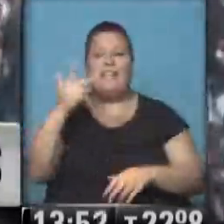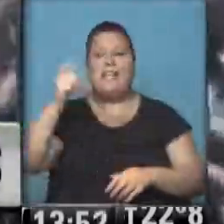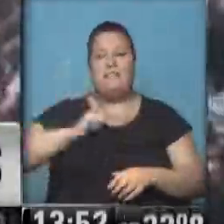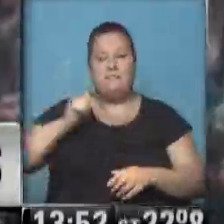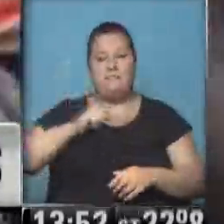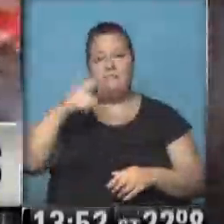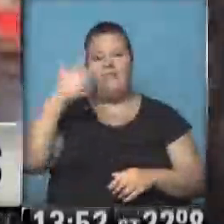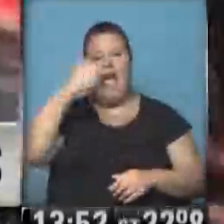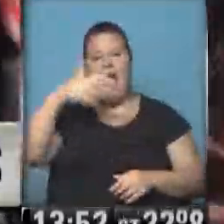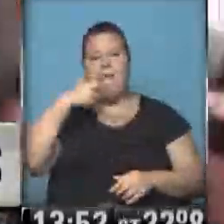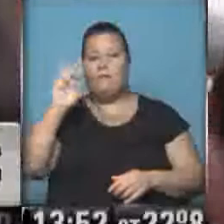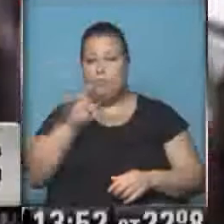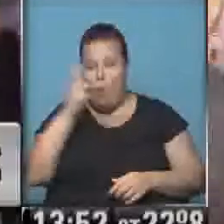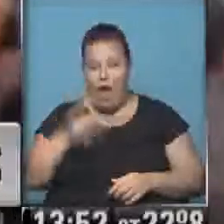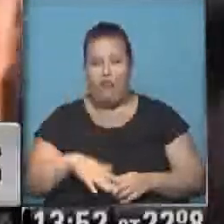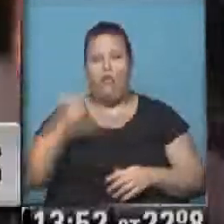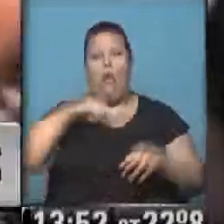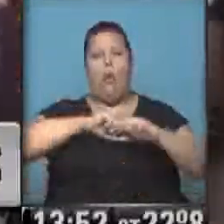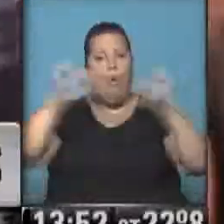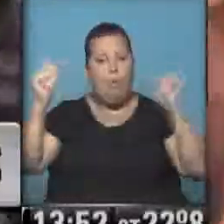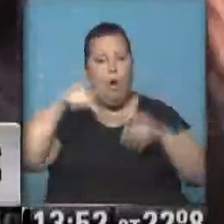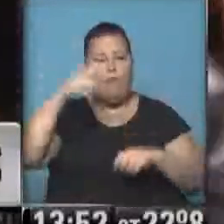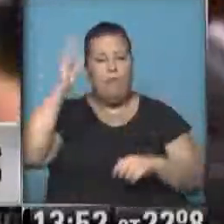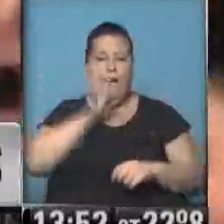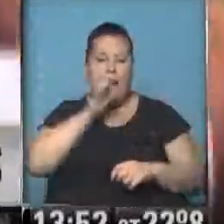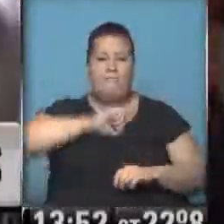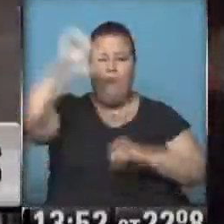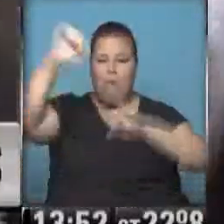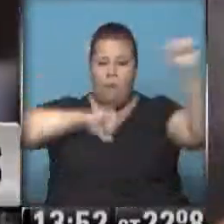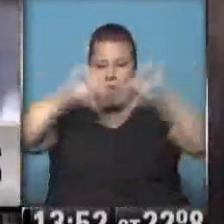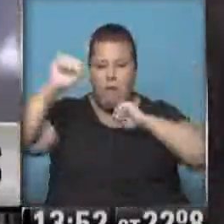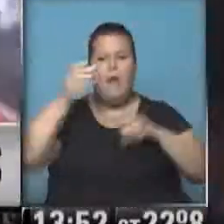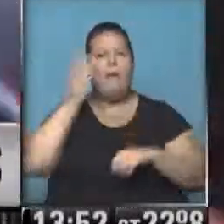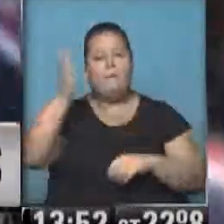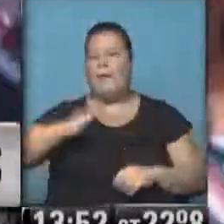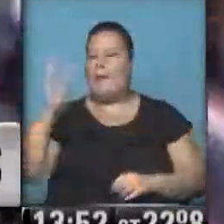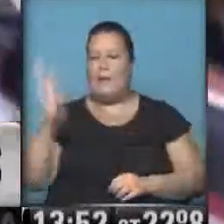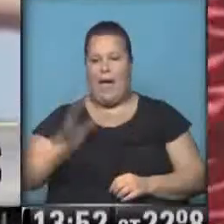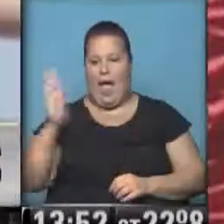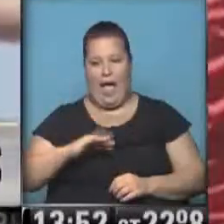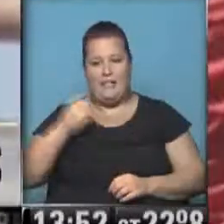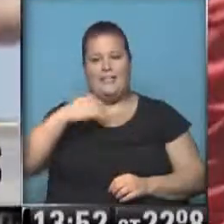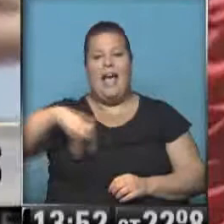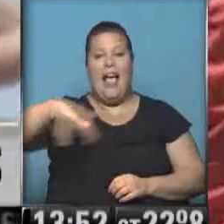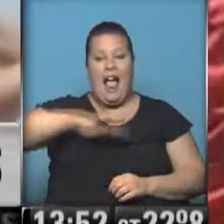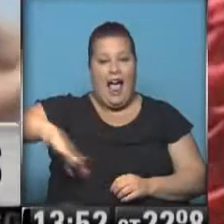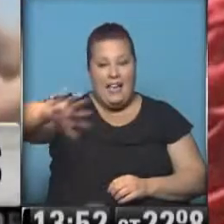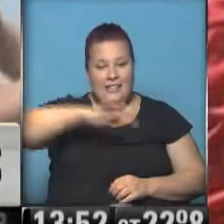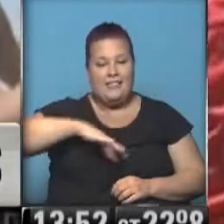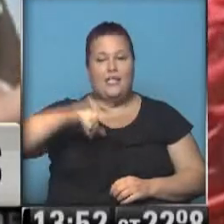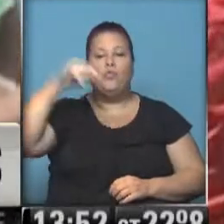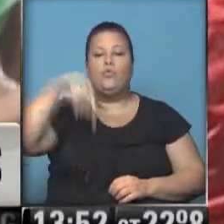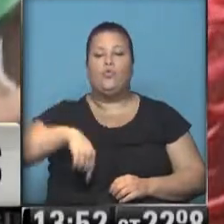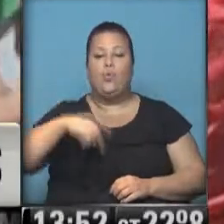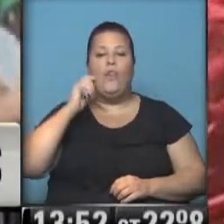de Hamás muertos tras los bombardeos israelíes, disparando al aire y pidiendo venganza por las calles de Rafah, la ciudad sureña de